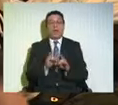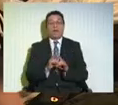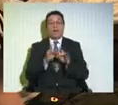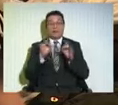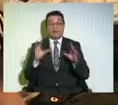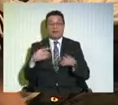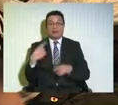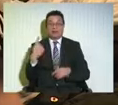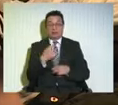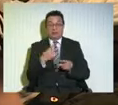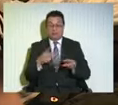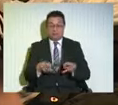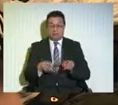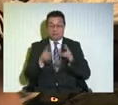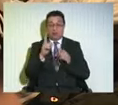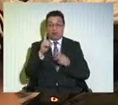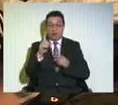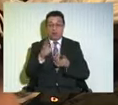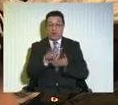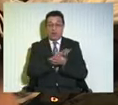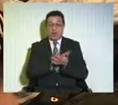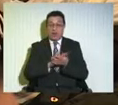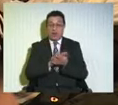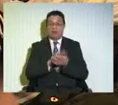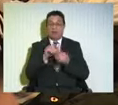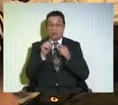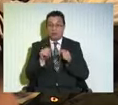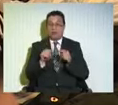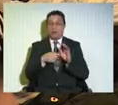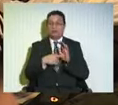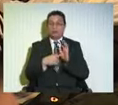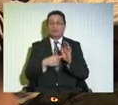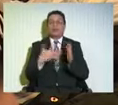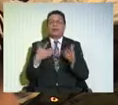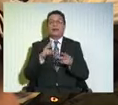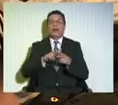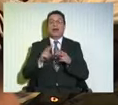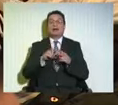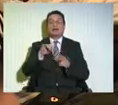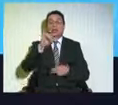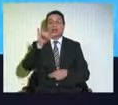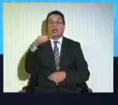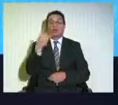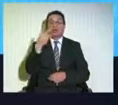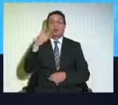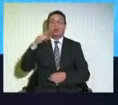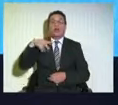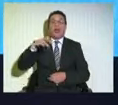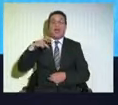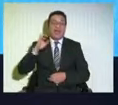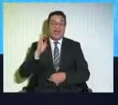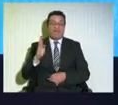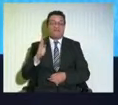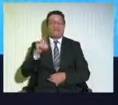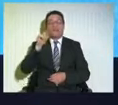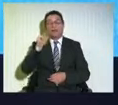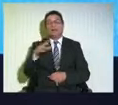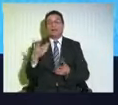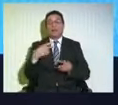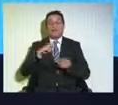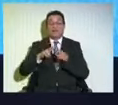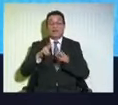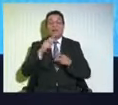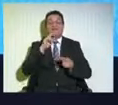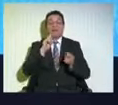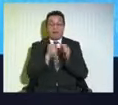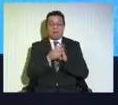nos permite, con un solo ejemplo, graficar qué es lo que hace JUNAEF y cómo JUNAEF cambia la vida de las personas, cambia